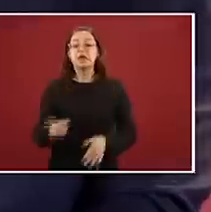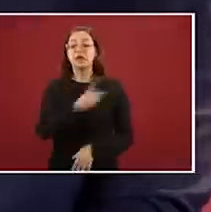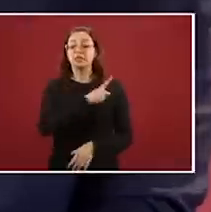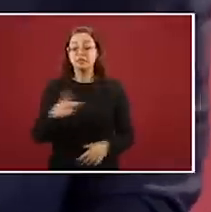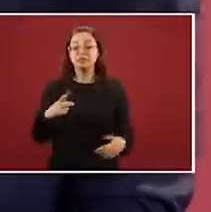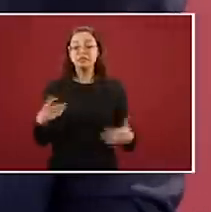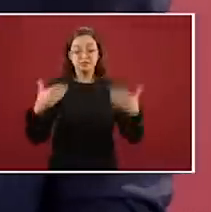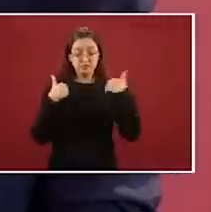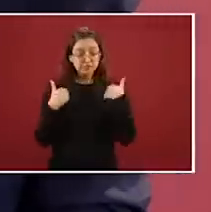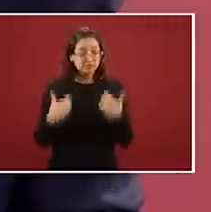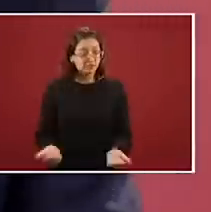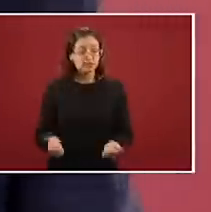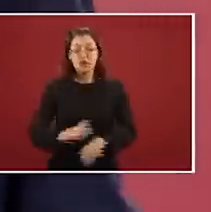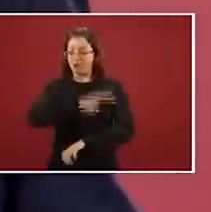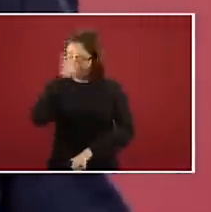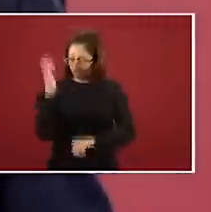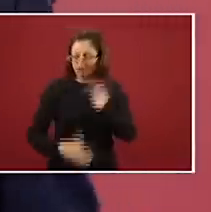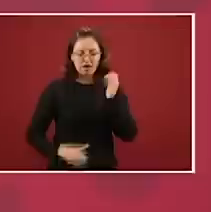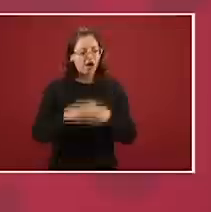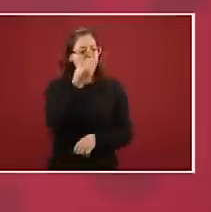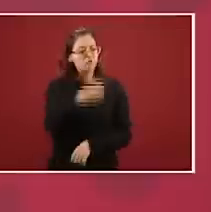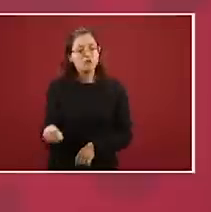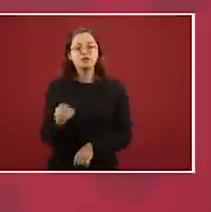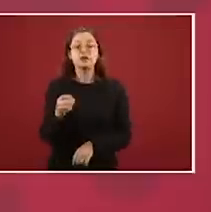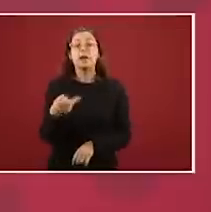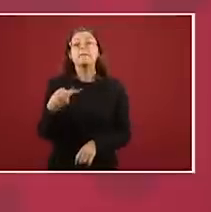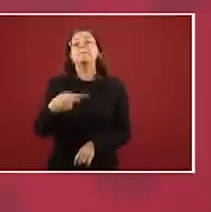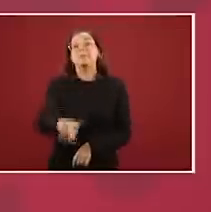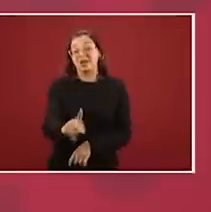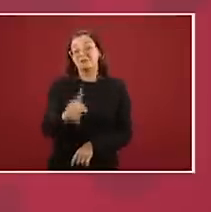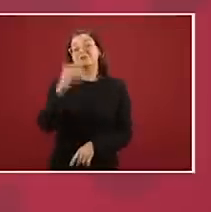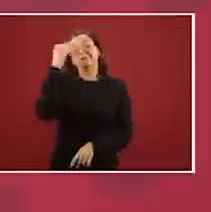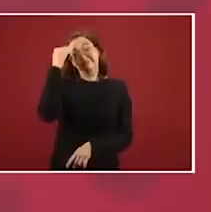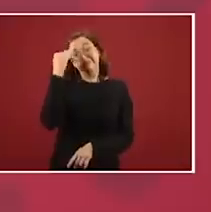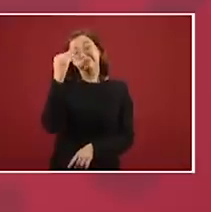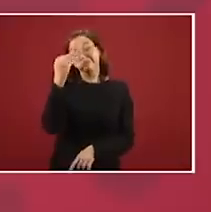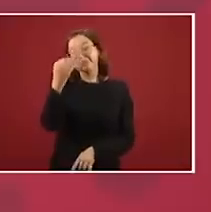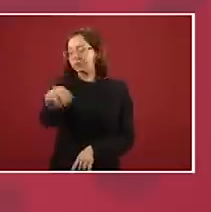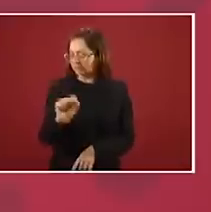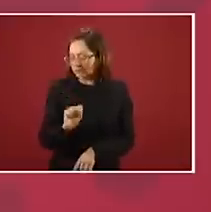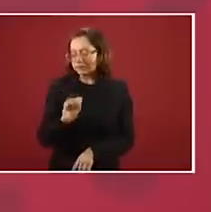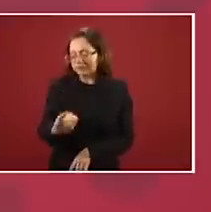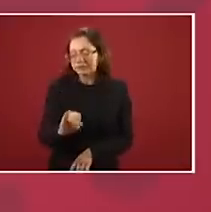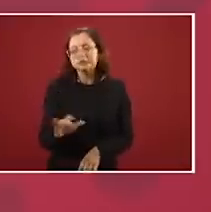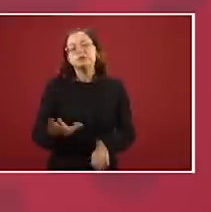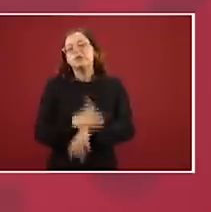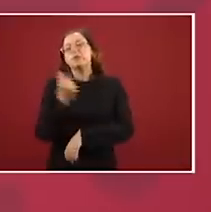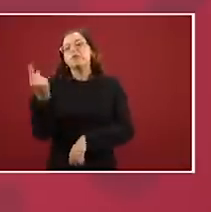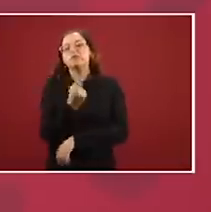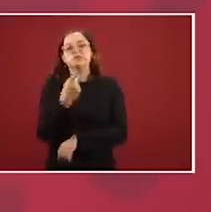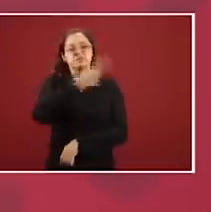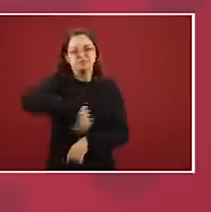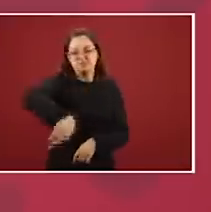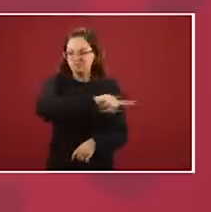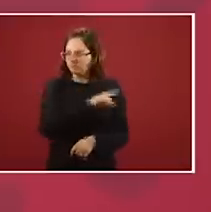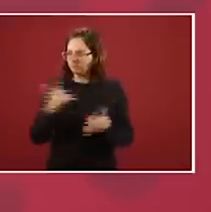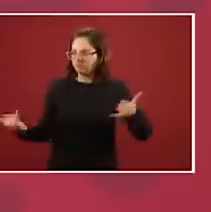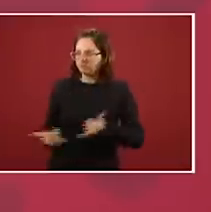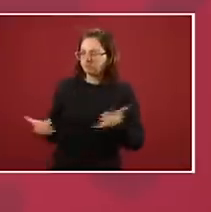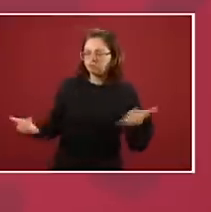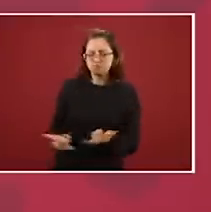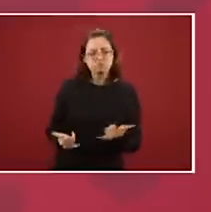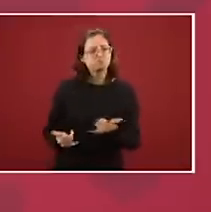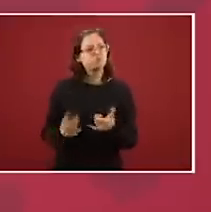tiempo porque van a haber estas resistencias, pero las vamos a ir